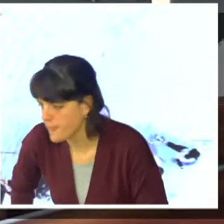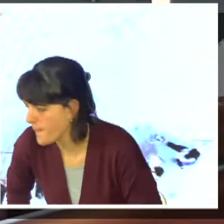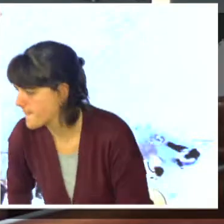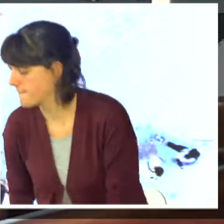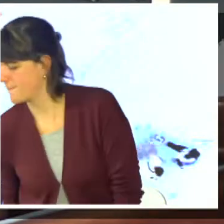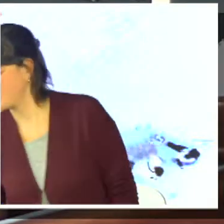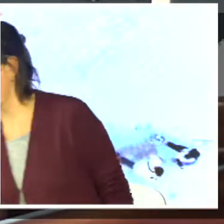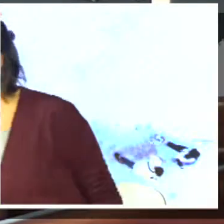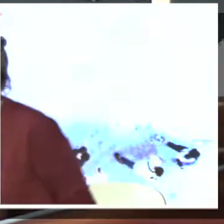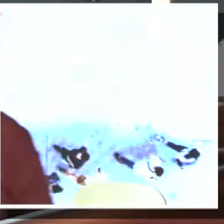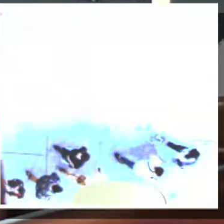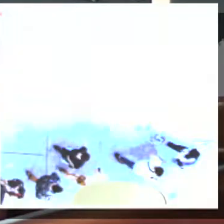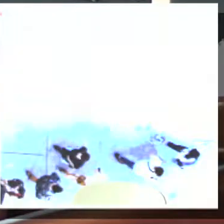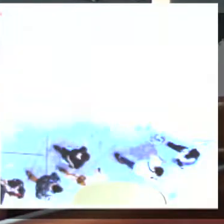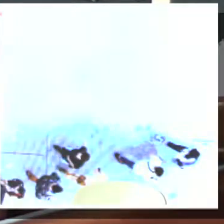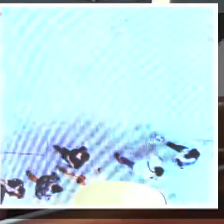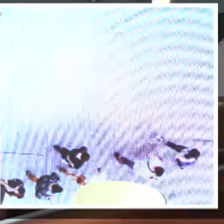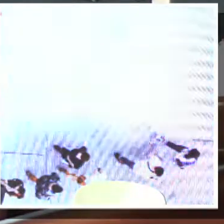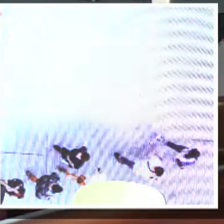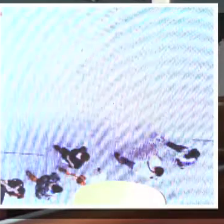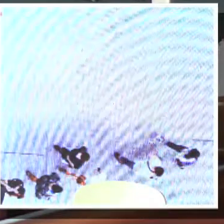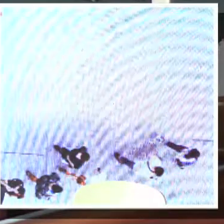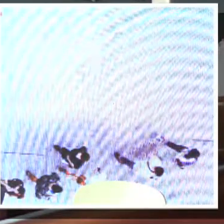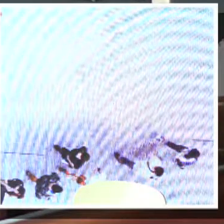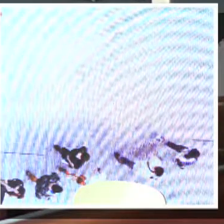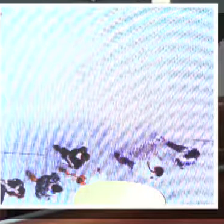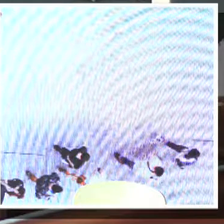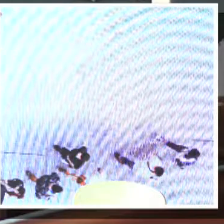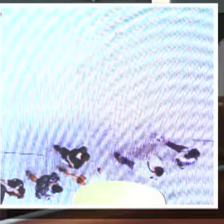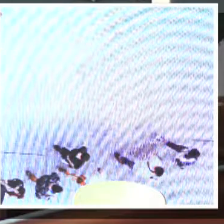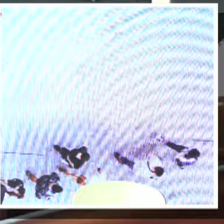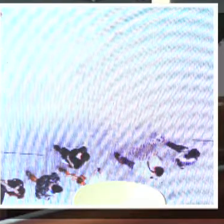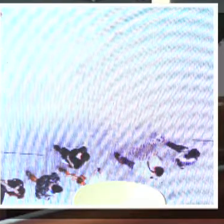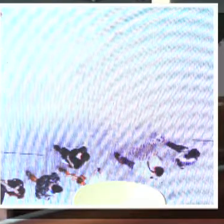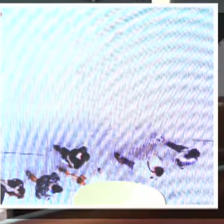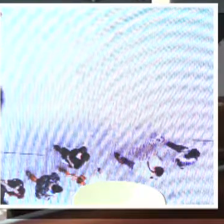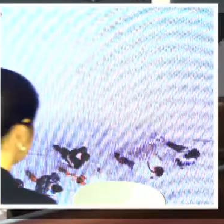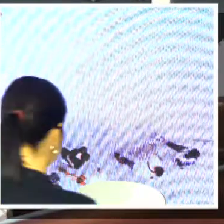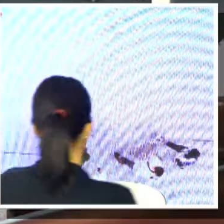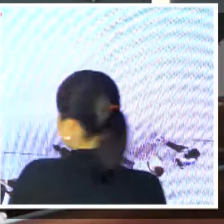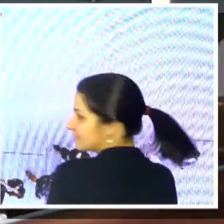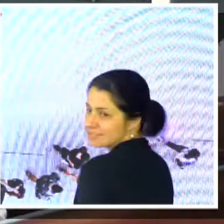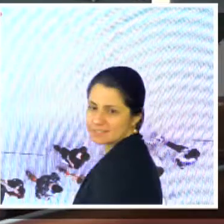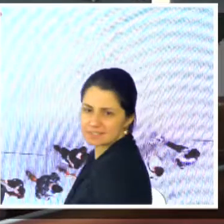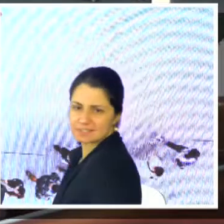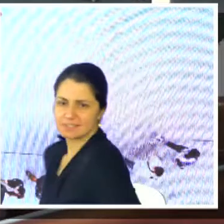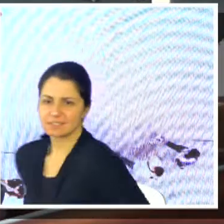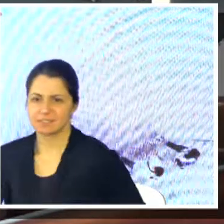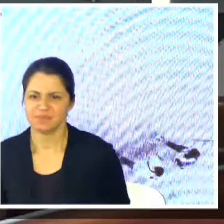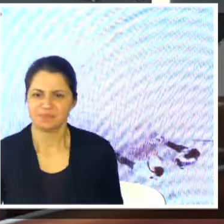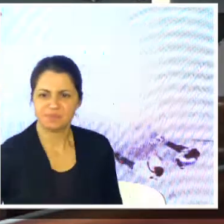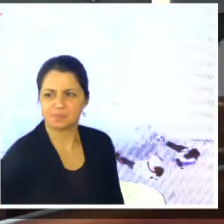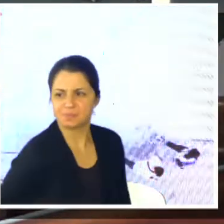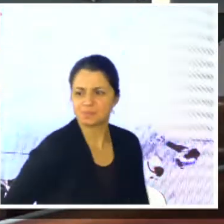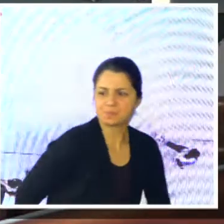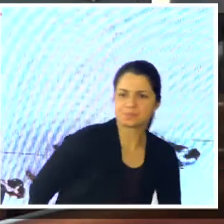Lanzaro, ingeniero en electrónica y MBA, representante de la División Técnica de Desarrollo de Antel, y Vittorio Dotti, ingeniero